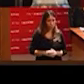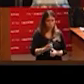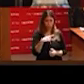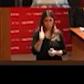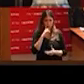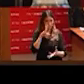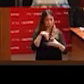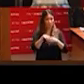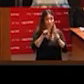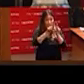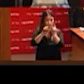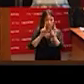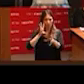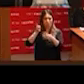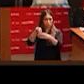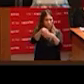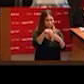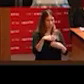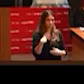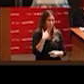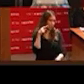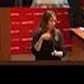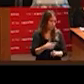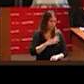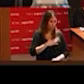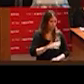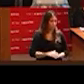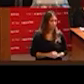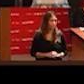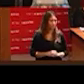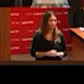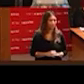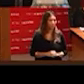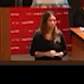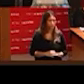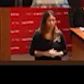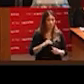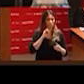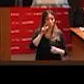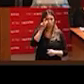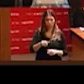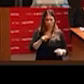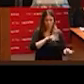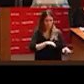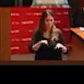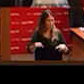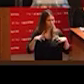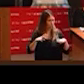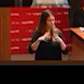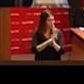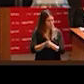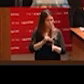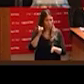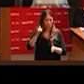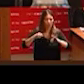nosotros en esas empresas y este es nuestro Nuestro objetivo no la contratación de de personas preparadas y motivadas es es algo